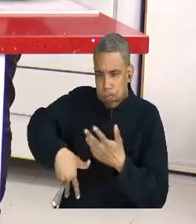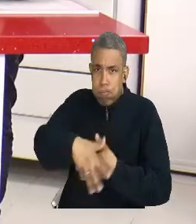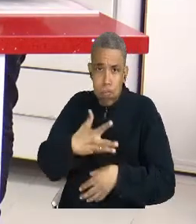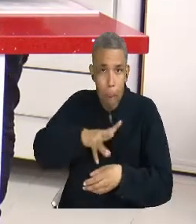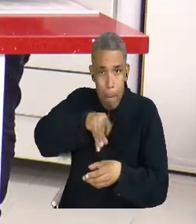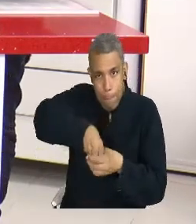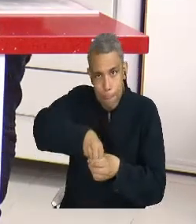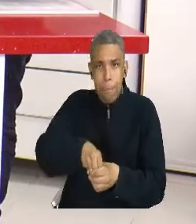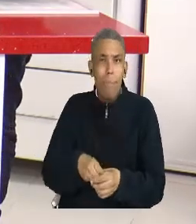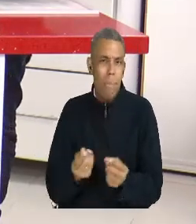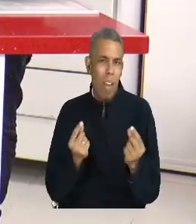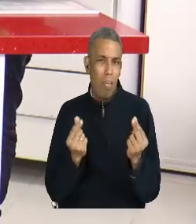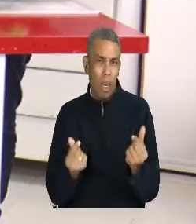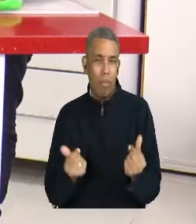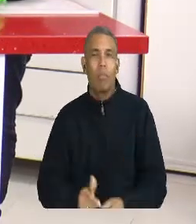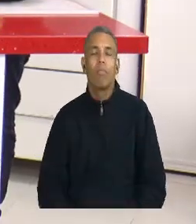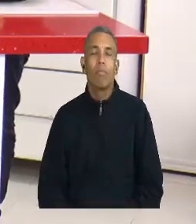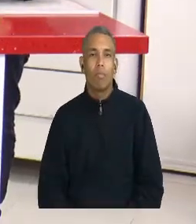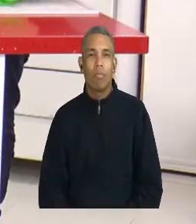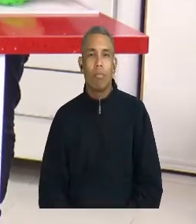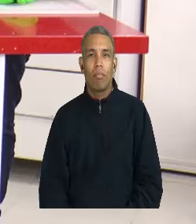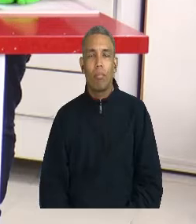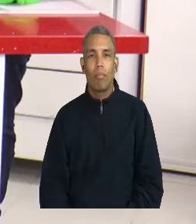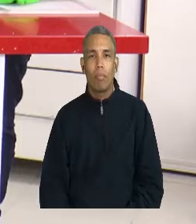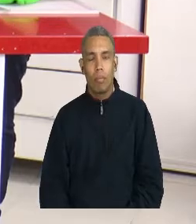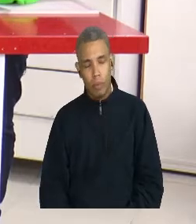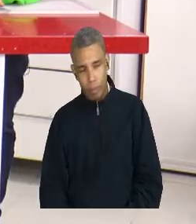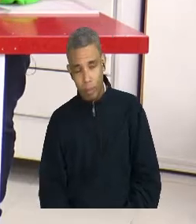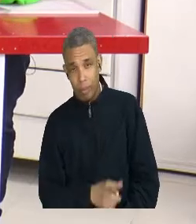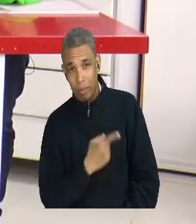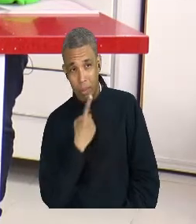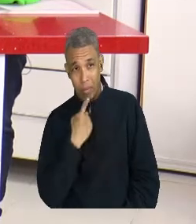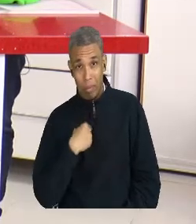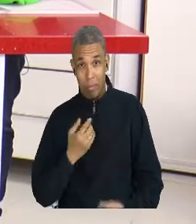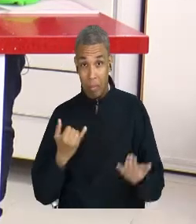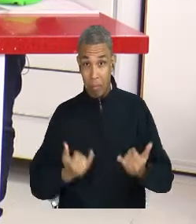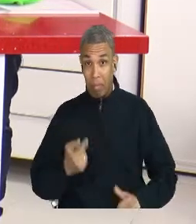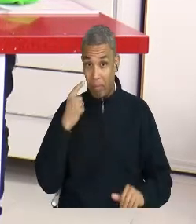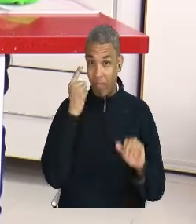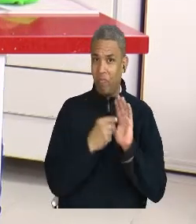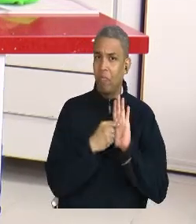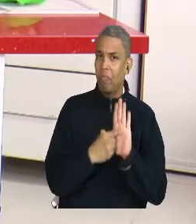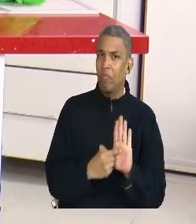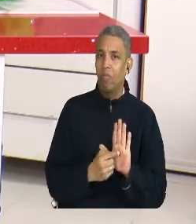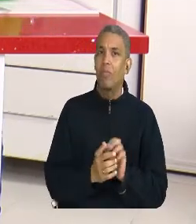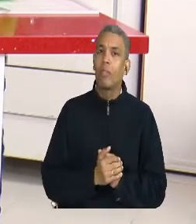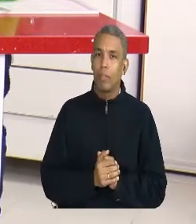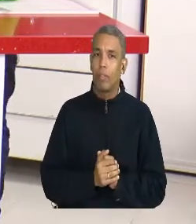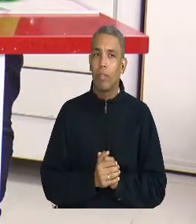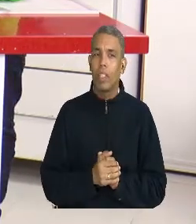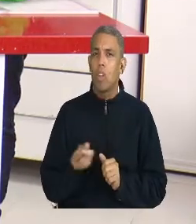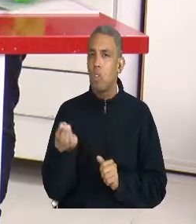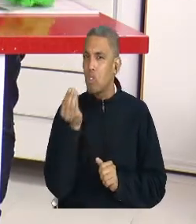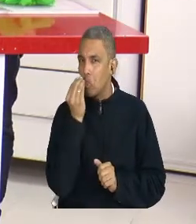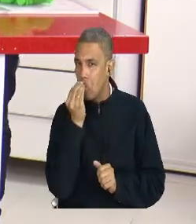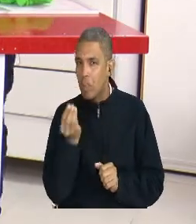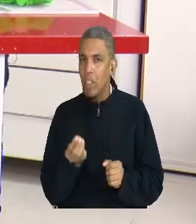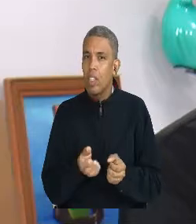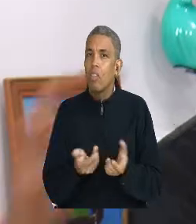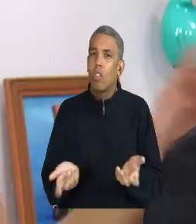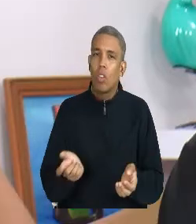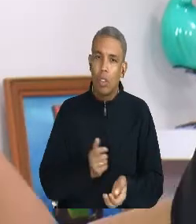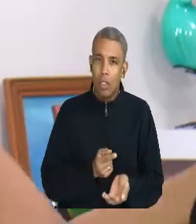Bueno, tú dices que vas a llevar el róbalo a la sartén y yo voy a llevar a mi familia precisamente a que deguste una de las mejores comidas rápidas en Barranca